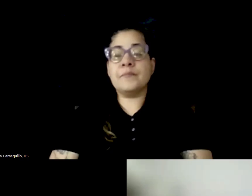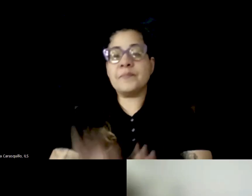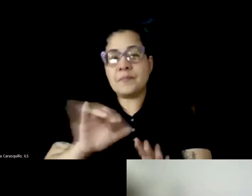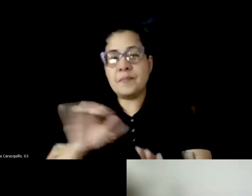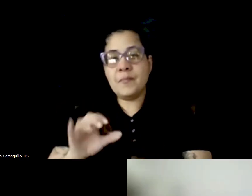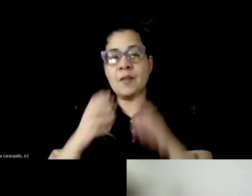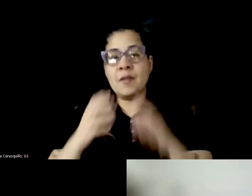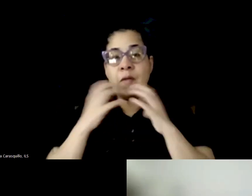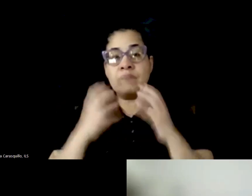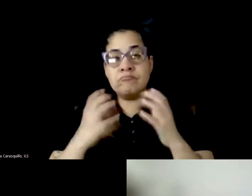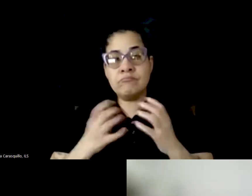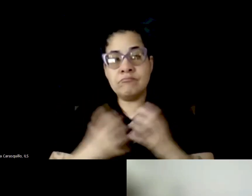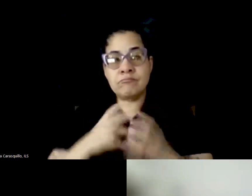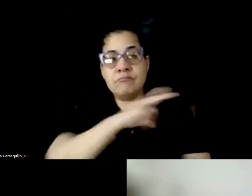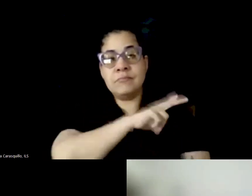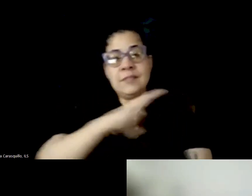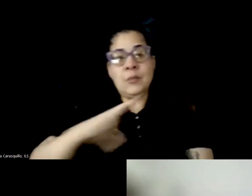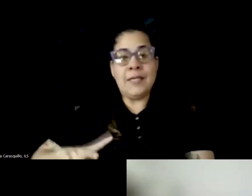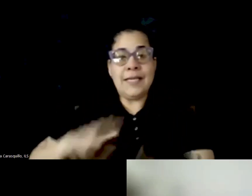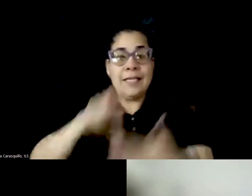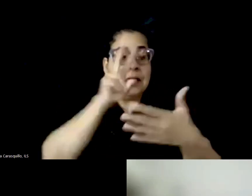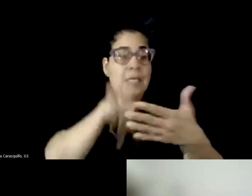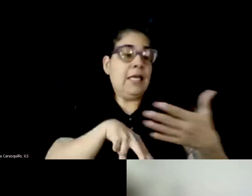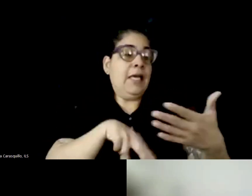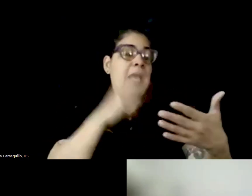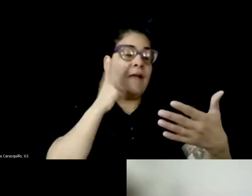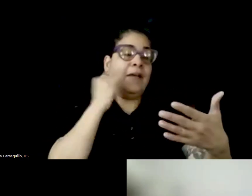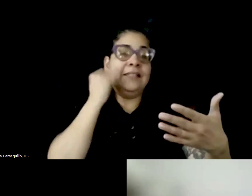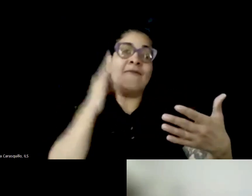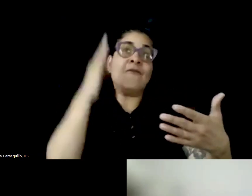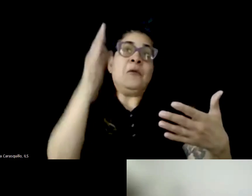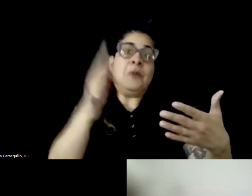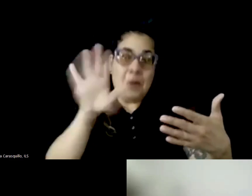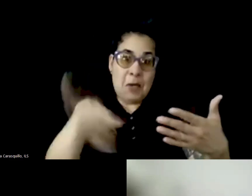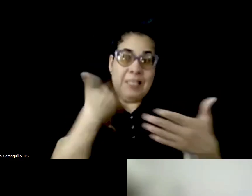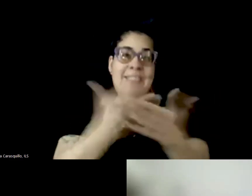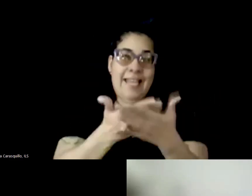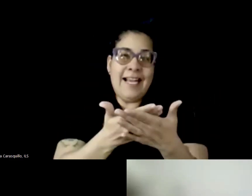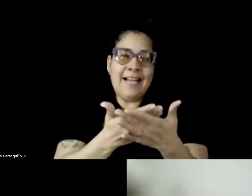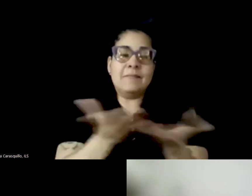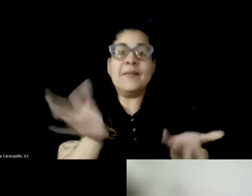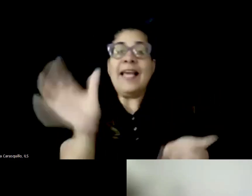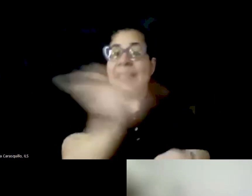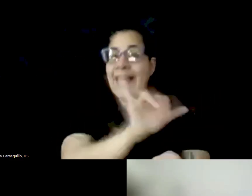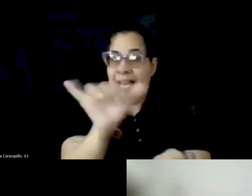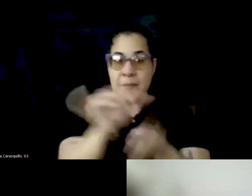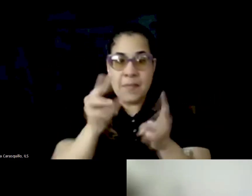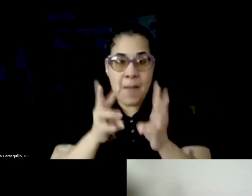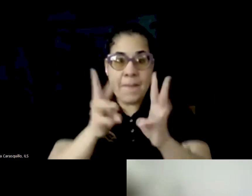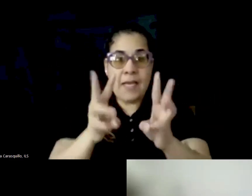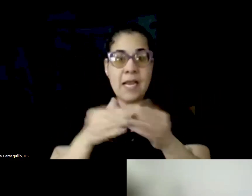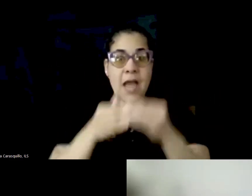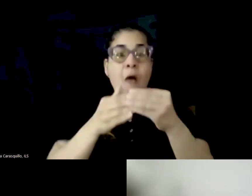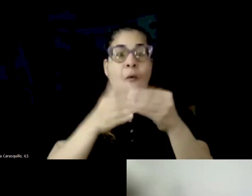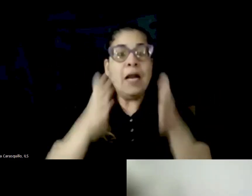carta, a ver si nos llega algún día, creo que de igual forma tiene que haber un líder